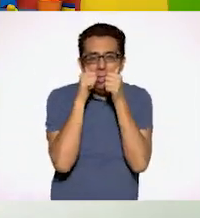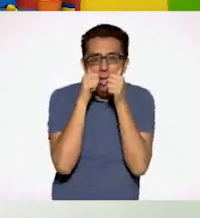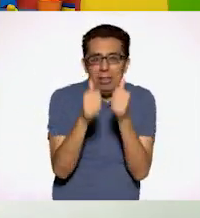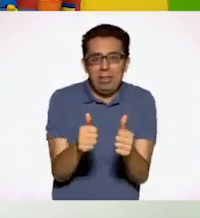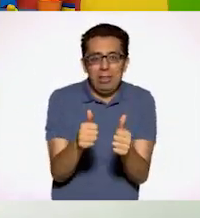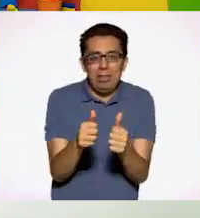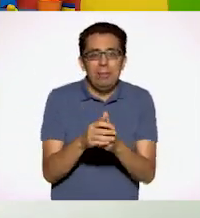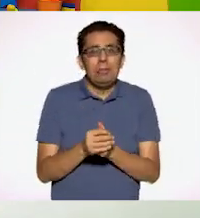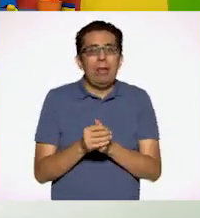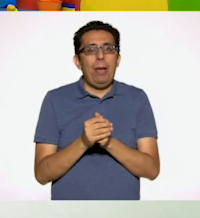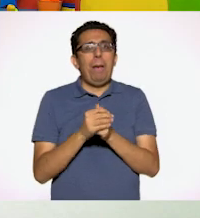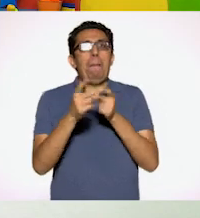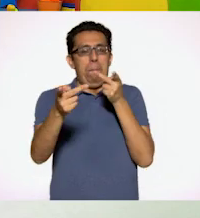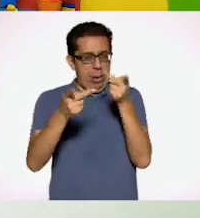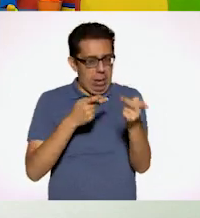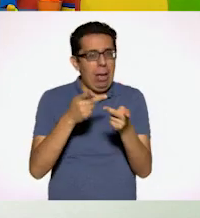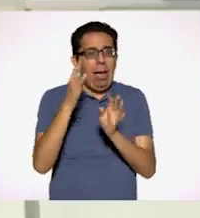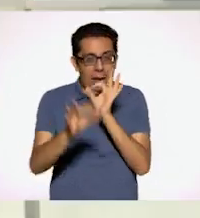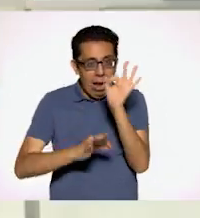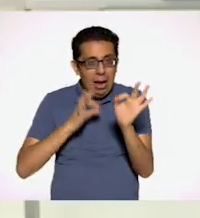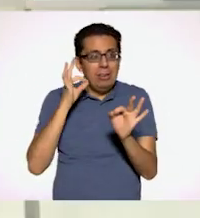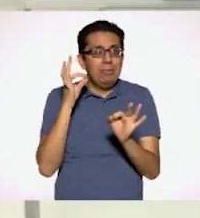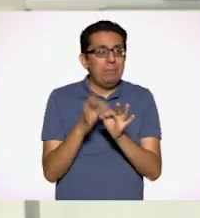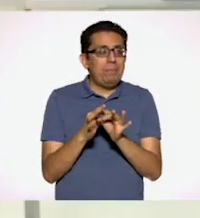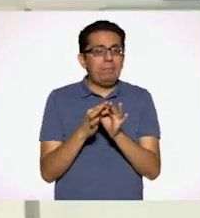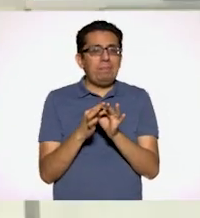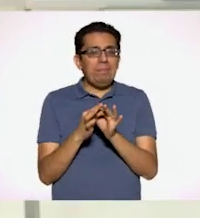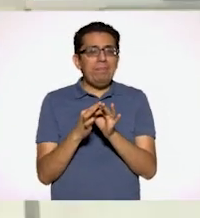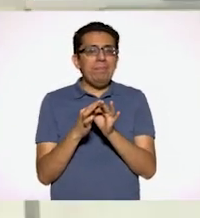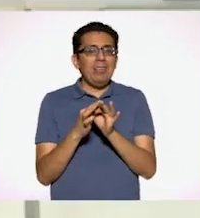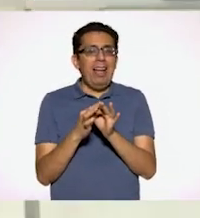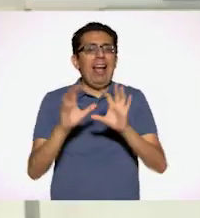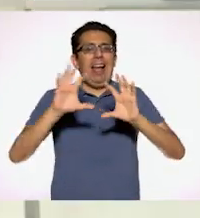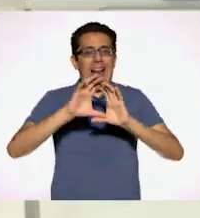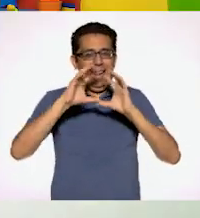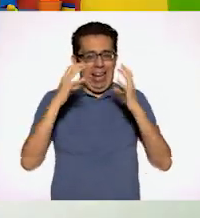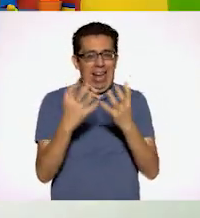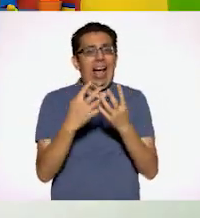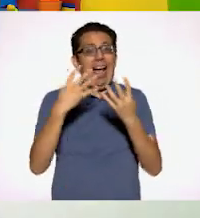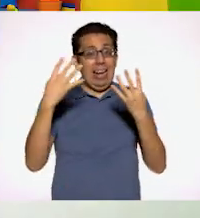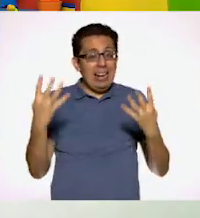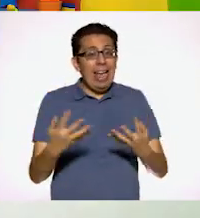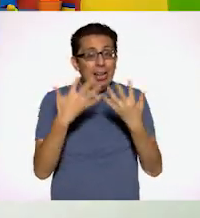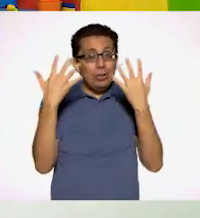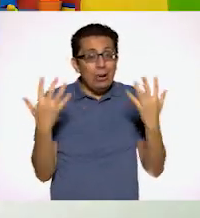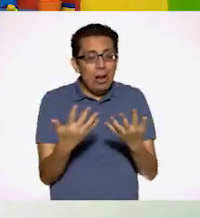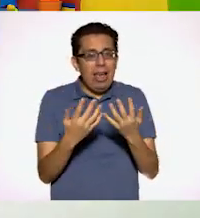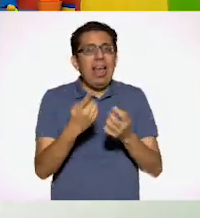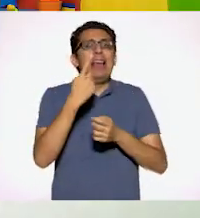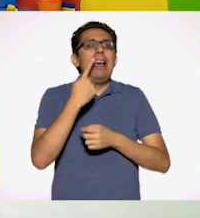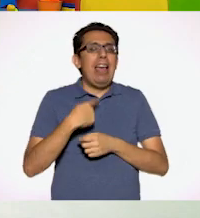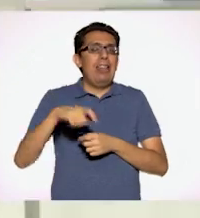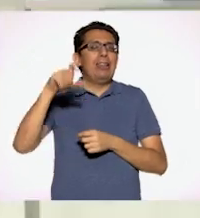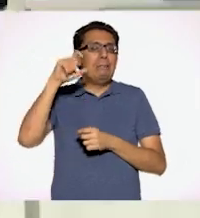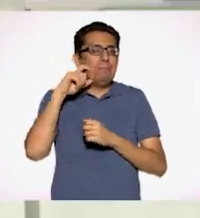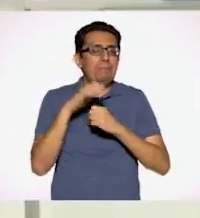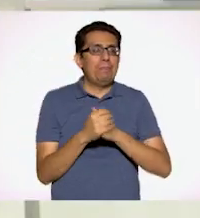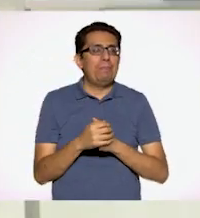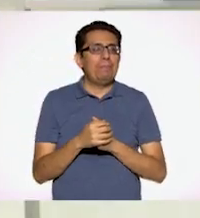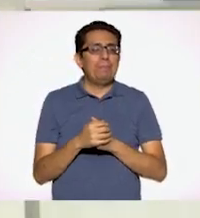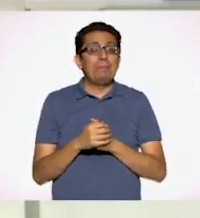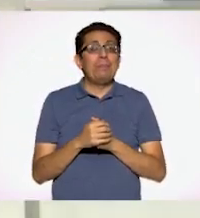¡Atención! ¡Preparar! La lechuga, el tomate,